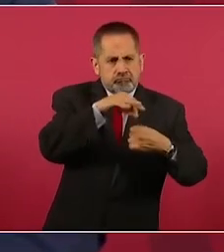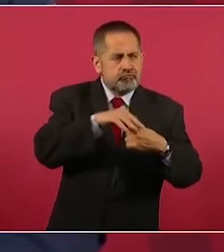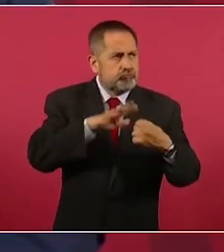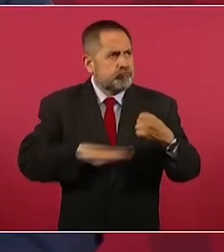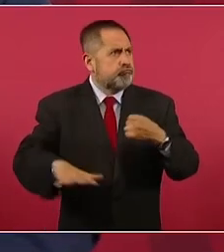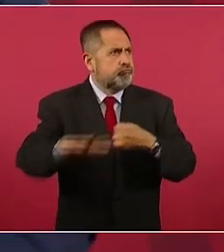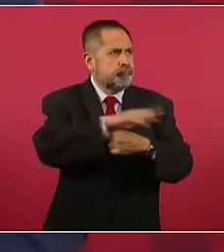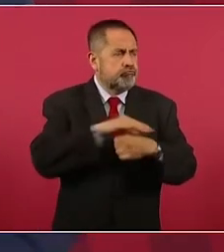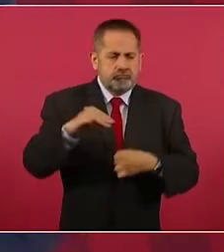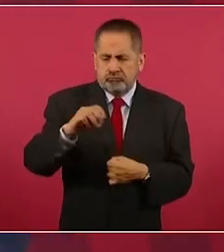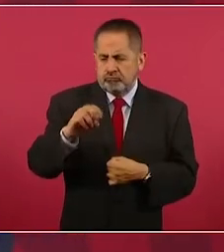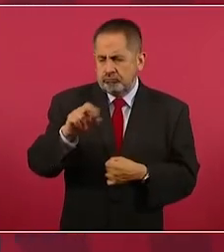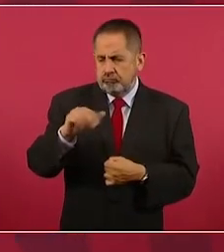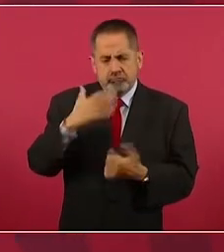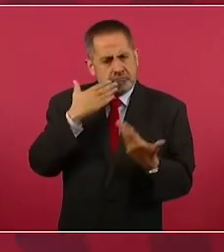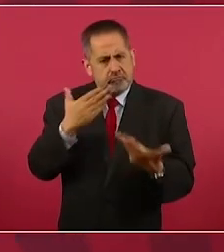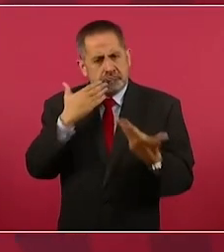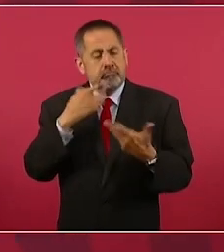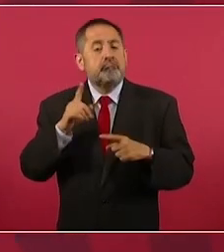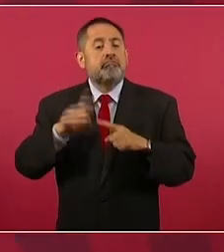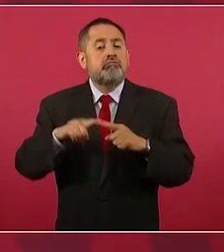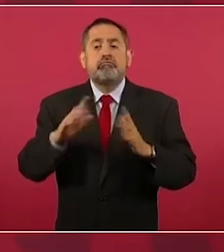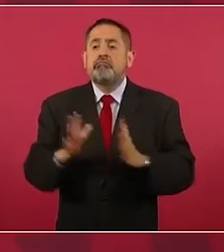porque participaron